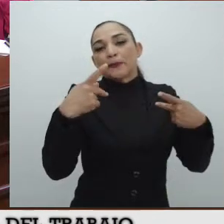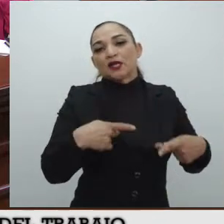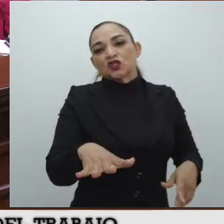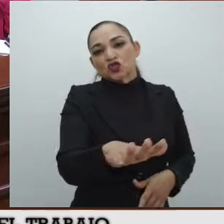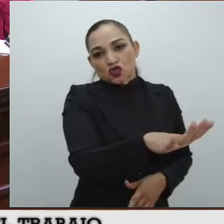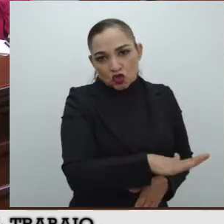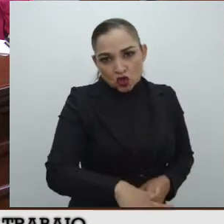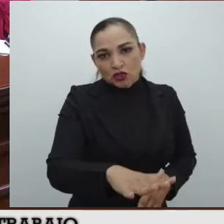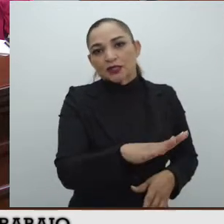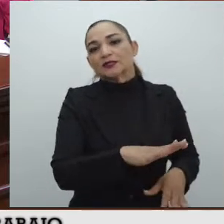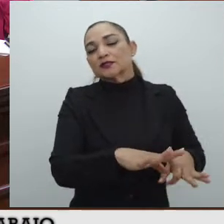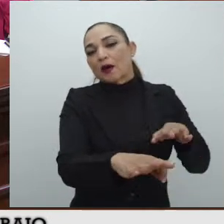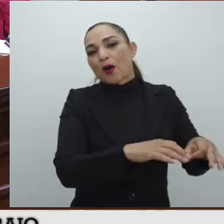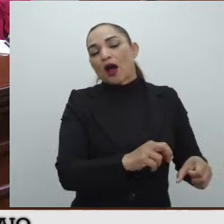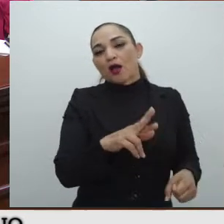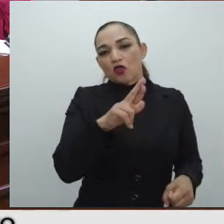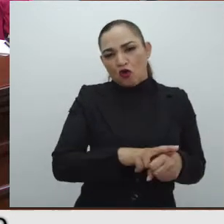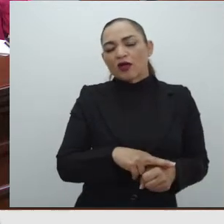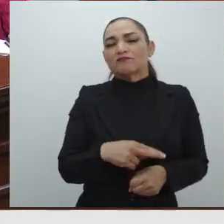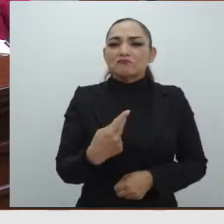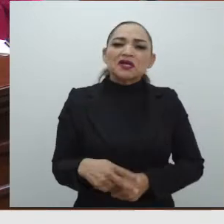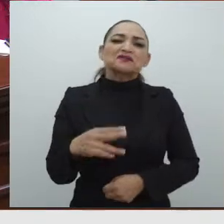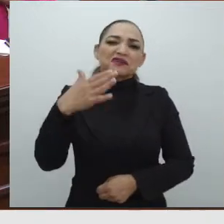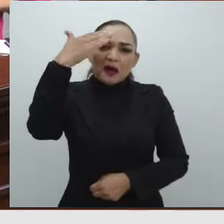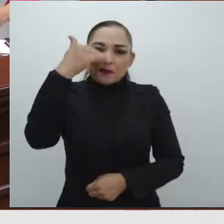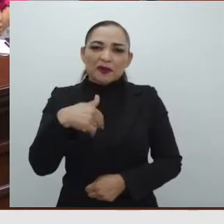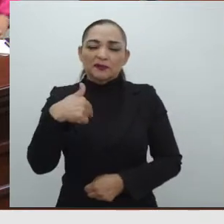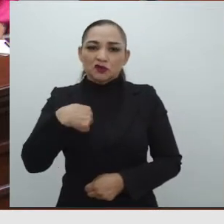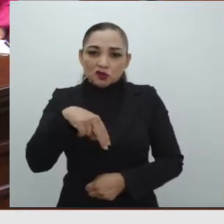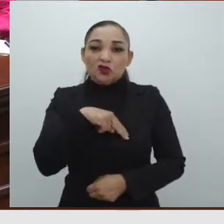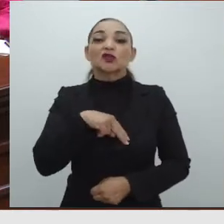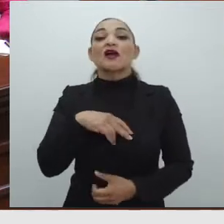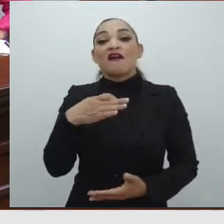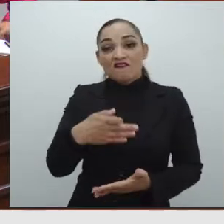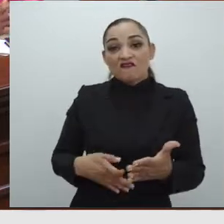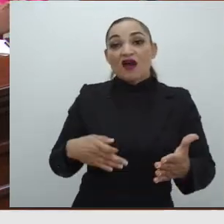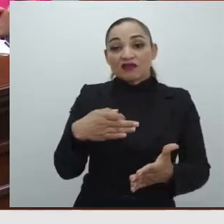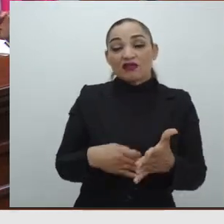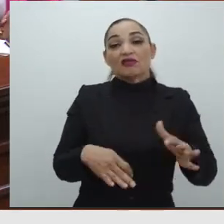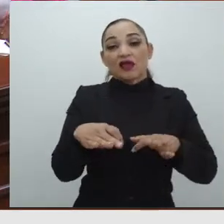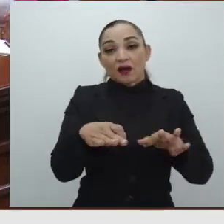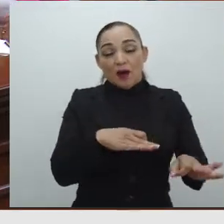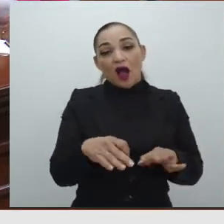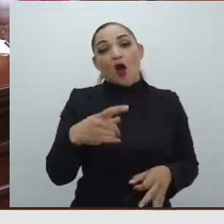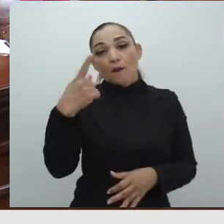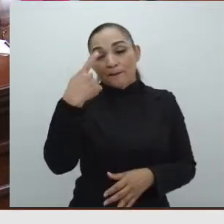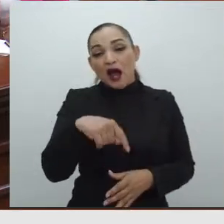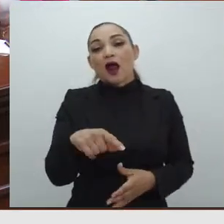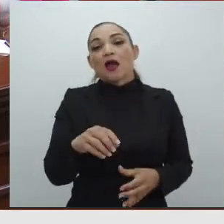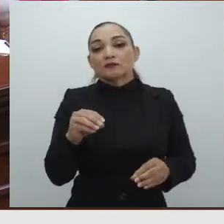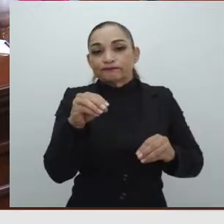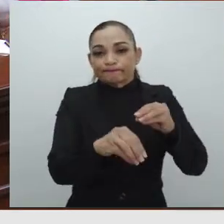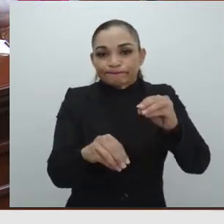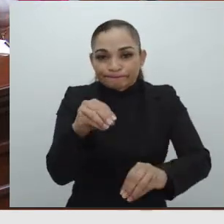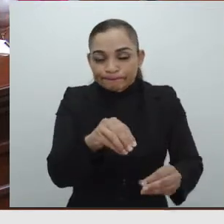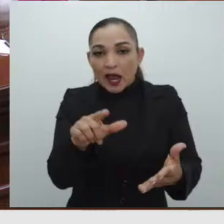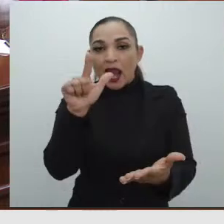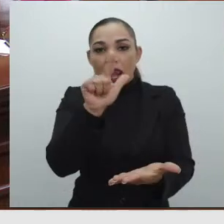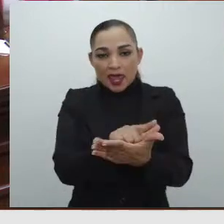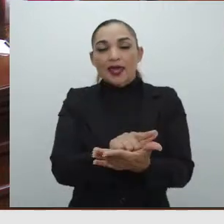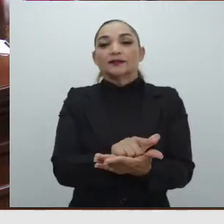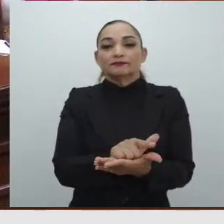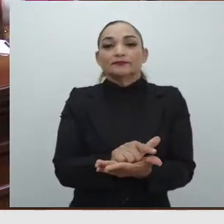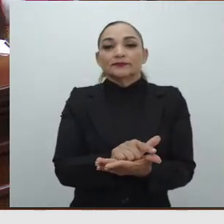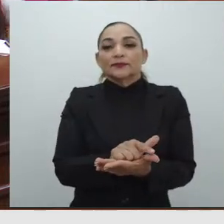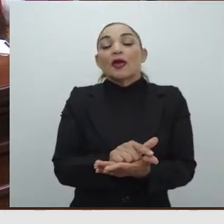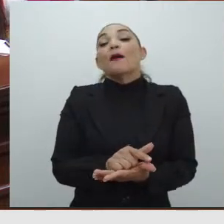estamos conscientes que aún tenemos mucha tarea pendiente, sobre todo en la parte legislativa, porque a